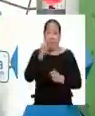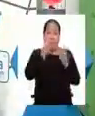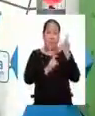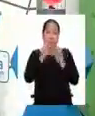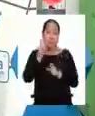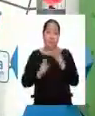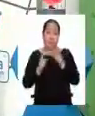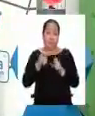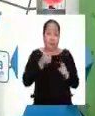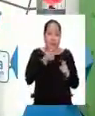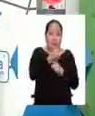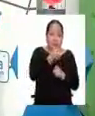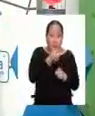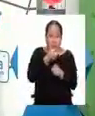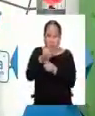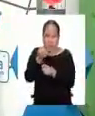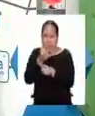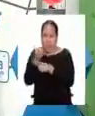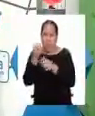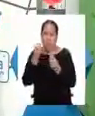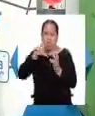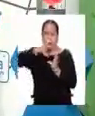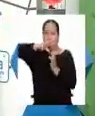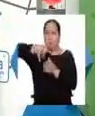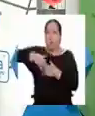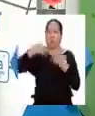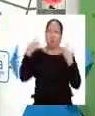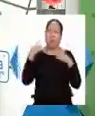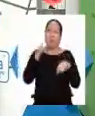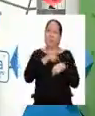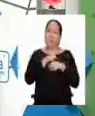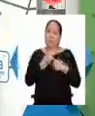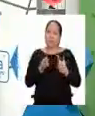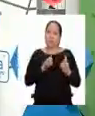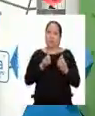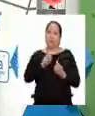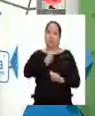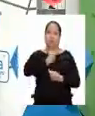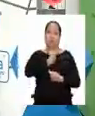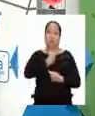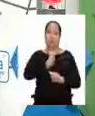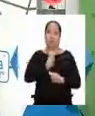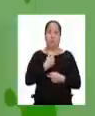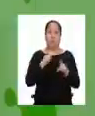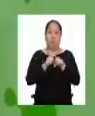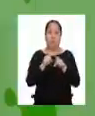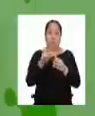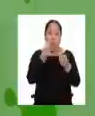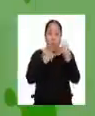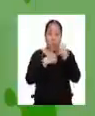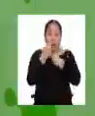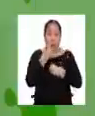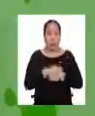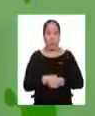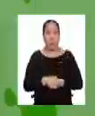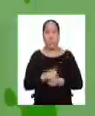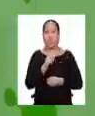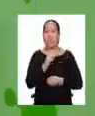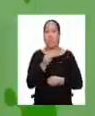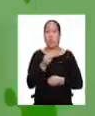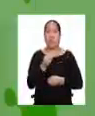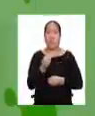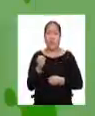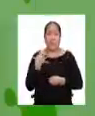humanos estamos afectando mucho al planeta y ya es tiempo de regularnos, incluso en lo que comemos. No me digas